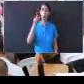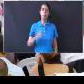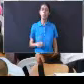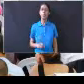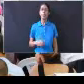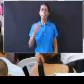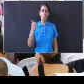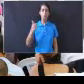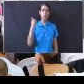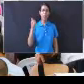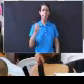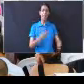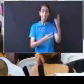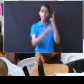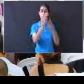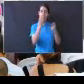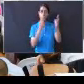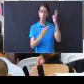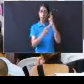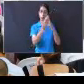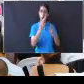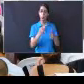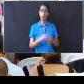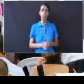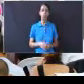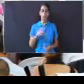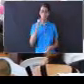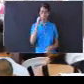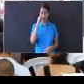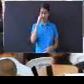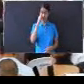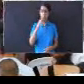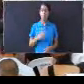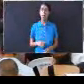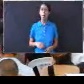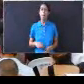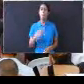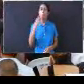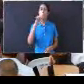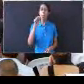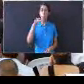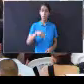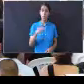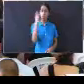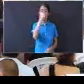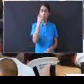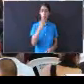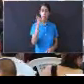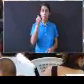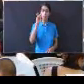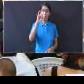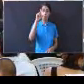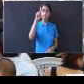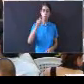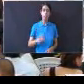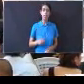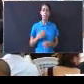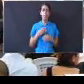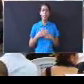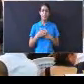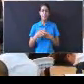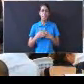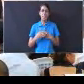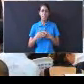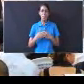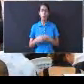hermano. Qué bonitos todos los decretos que Dios tiene. Pero este, este, Saúl. Es cardíaco, hermano. Y ese Saúl a veces nos